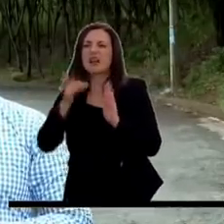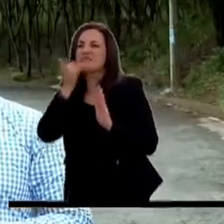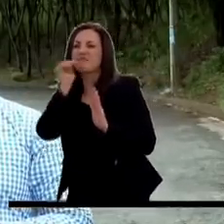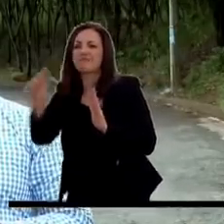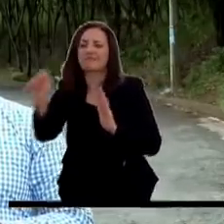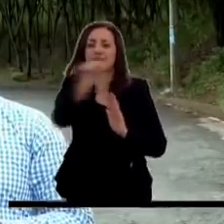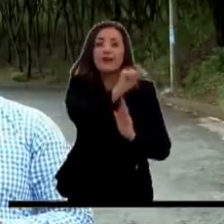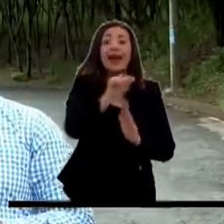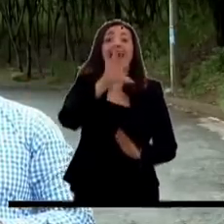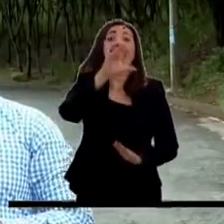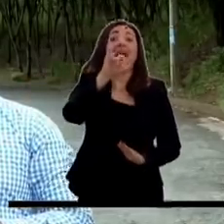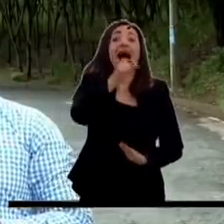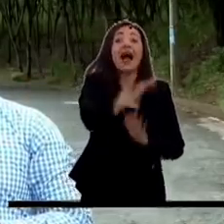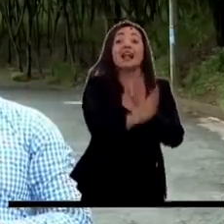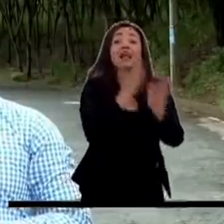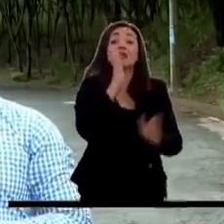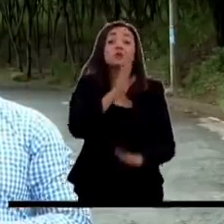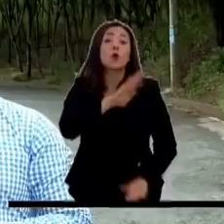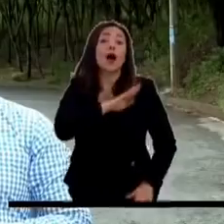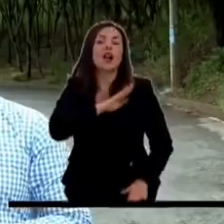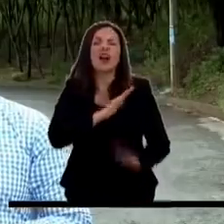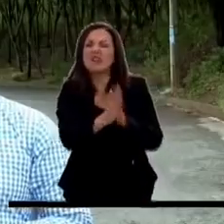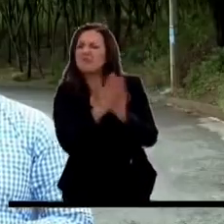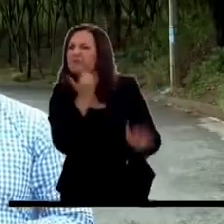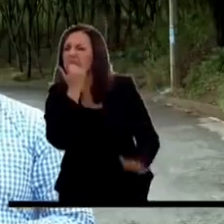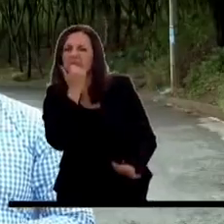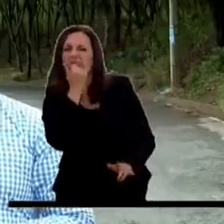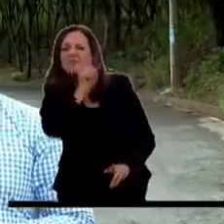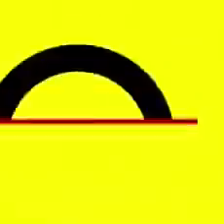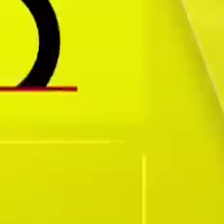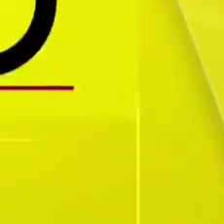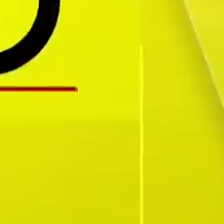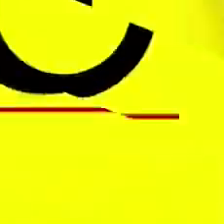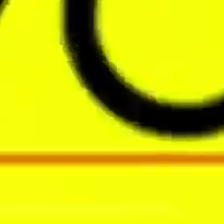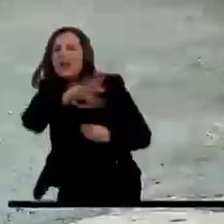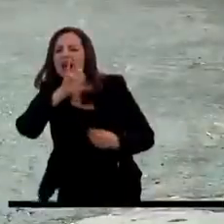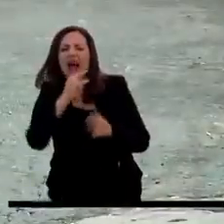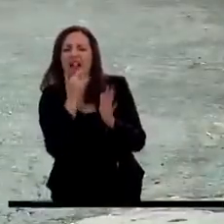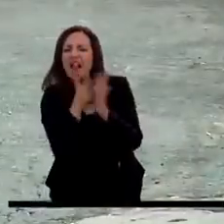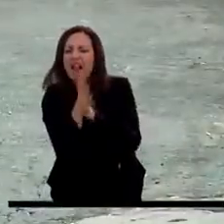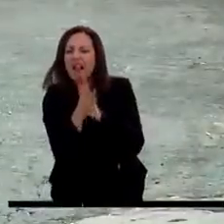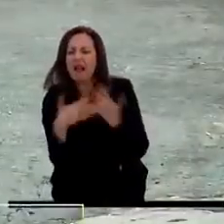Jefferson Bolívar, ¿qué dijo el mandatario y qué dicen los caleños?